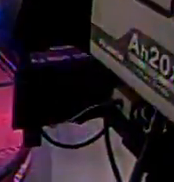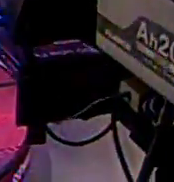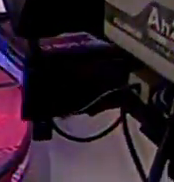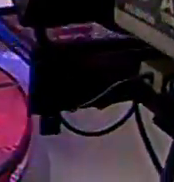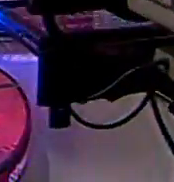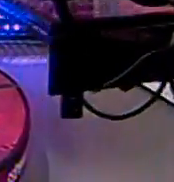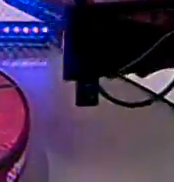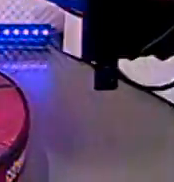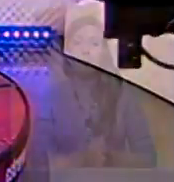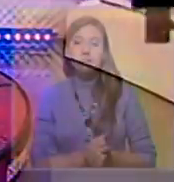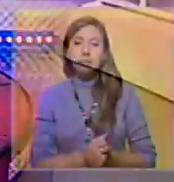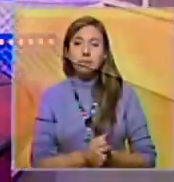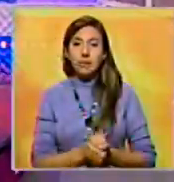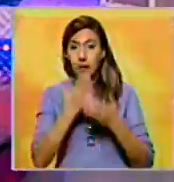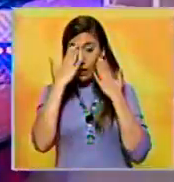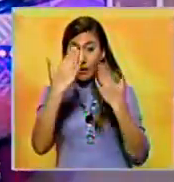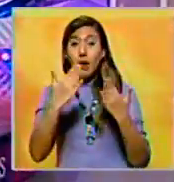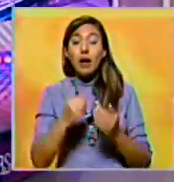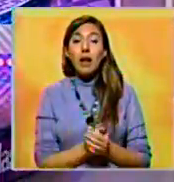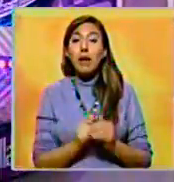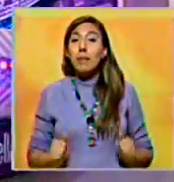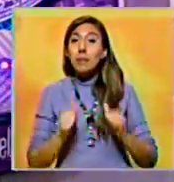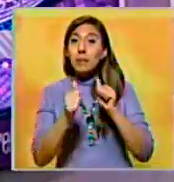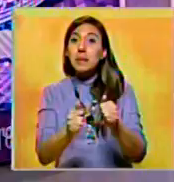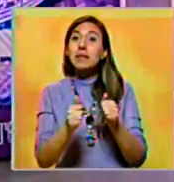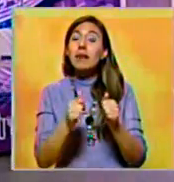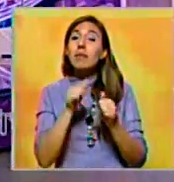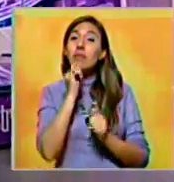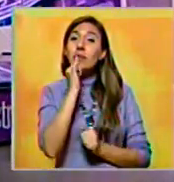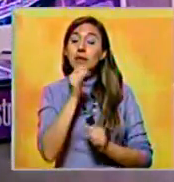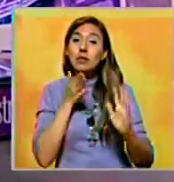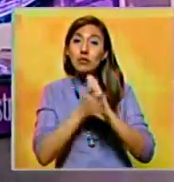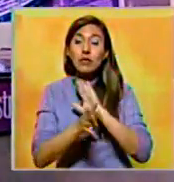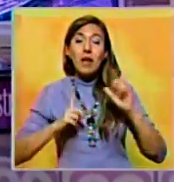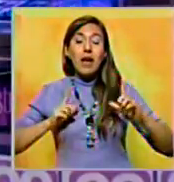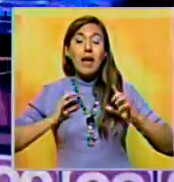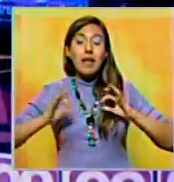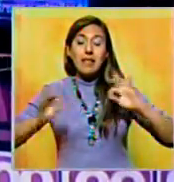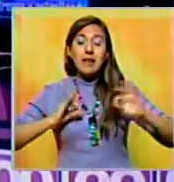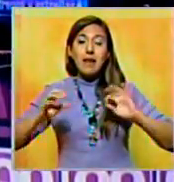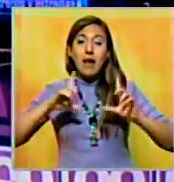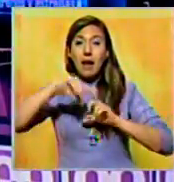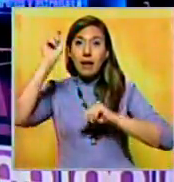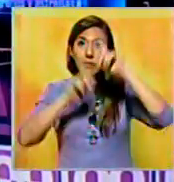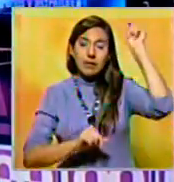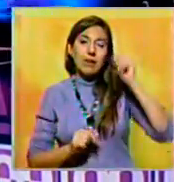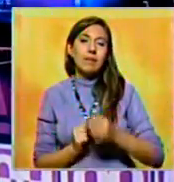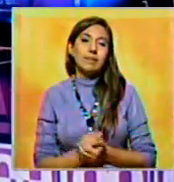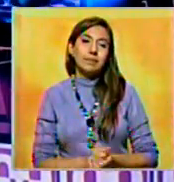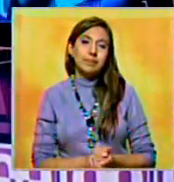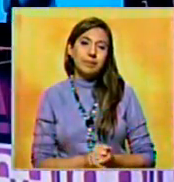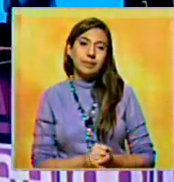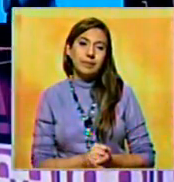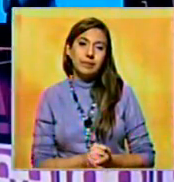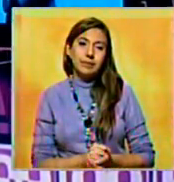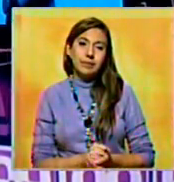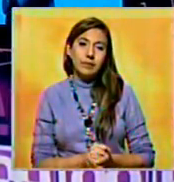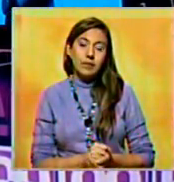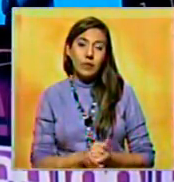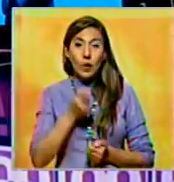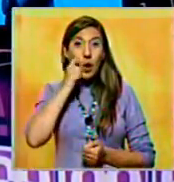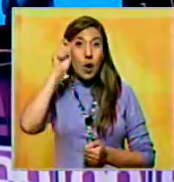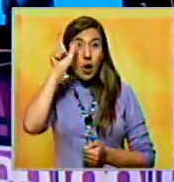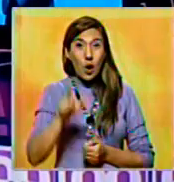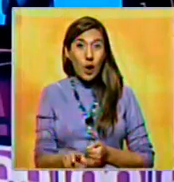Hola, ¿qué tal, amigos? Yo soy Federica Guzmán y desde ya comenzamos nuestro acostumbrado recorrido por las noticias del entretenimiento aquí en Estrenos y Estrellas. Óscar Hernández,